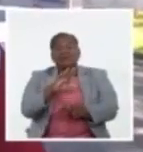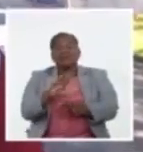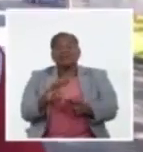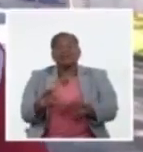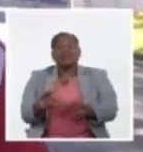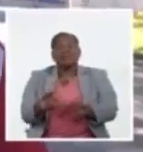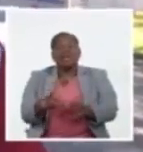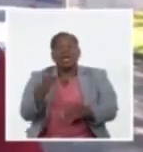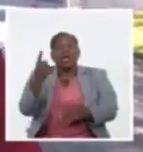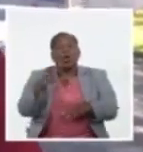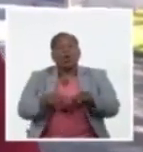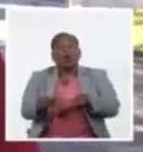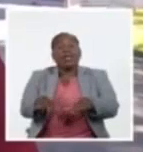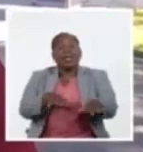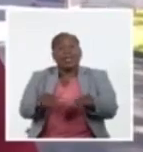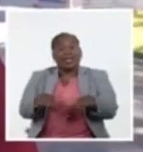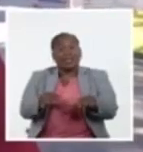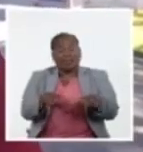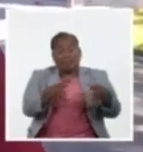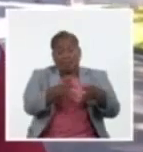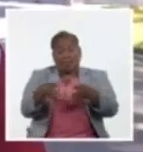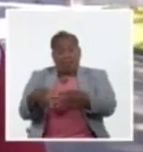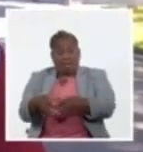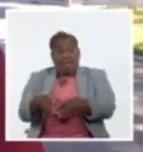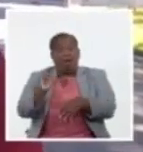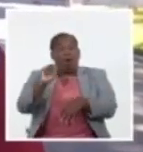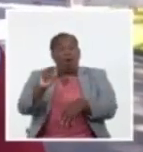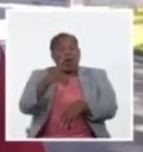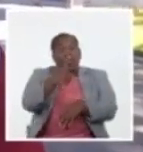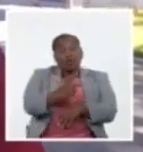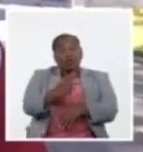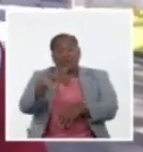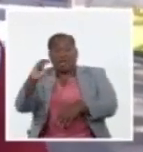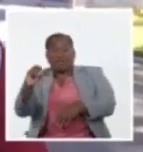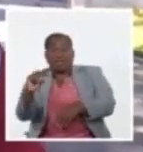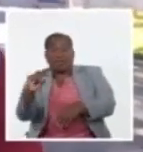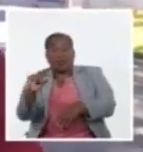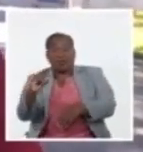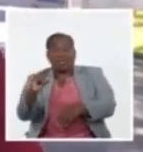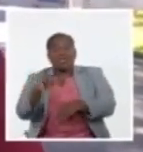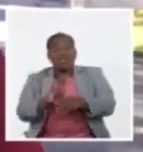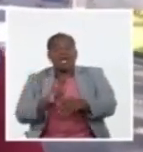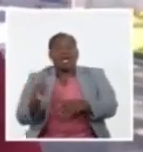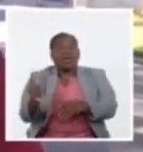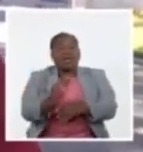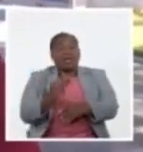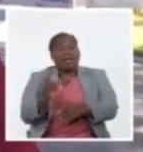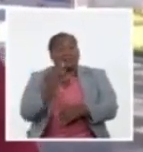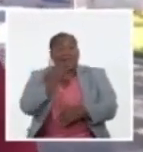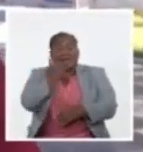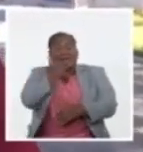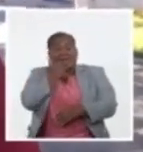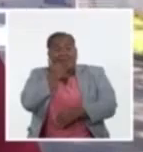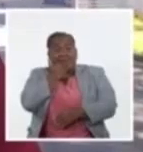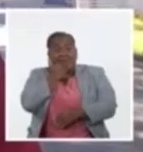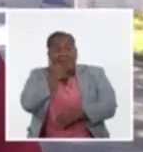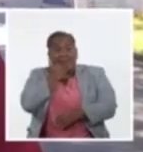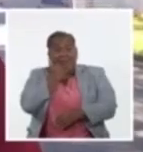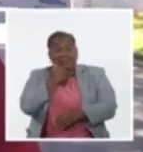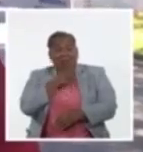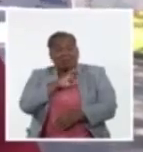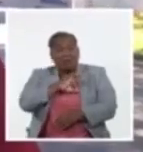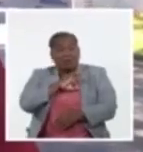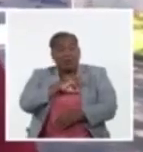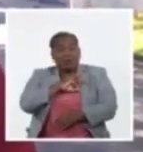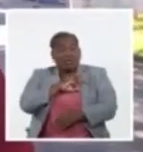un hit por cada bando, un juego 2-0 que las carreras fueron indebidas, pero nada, nos vamos con